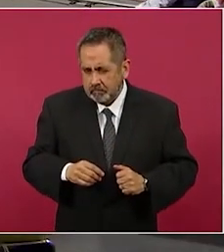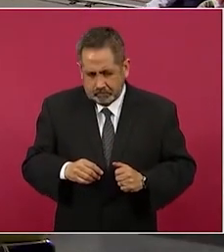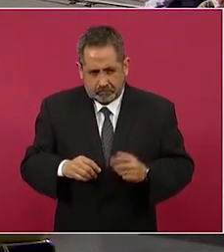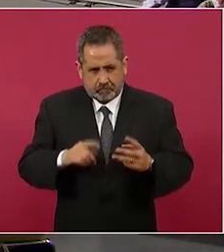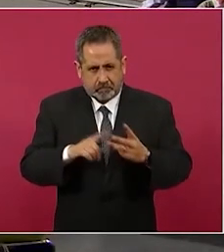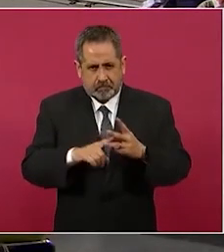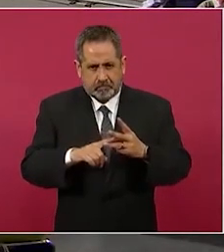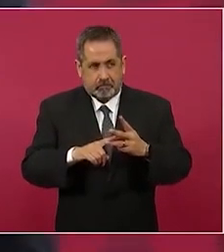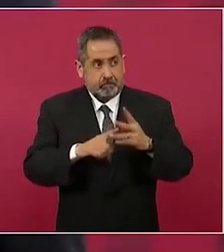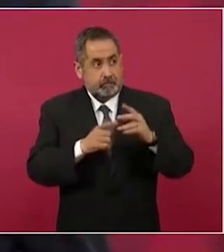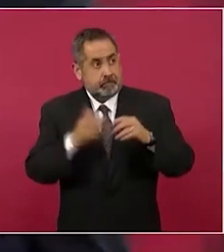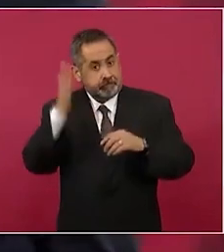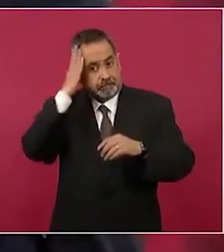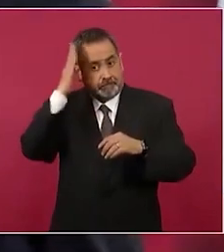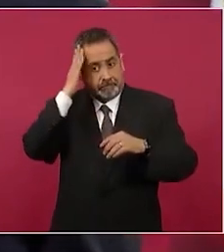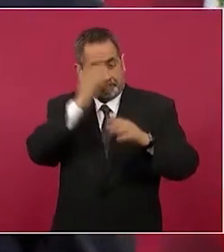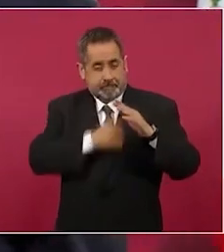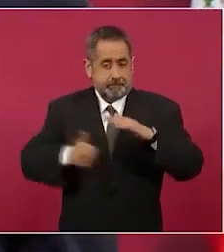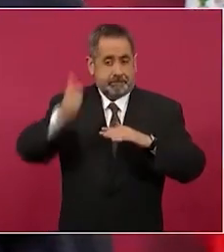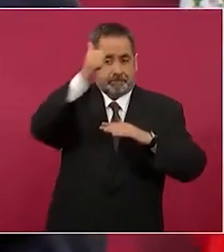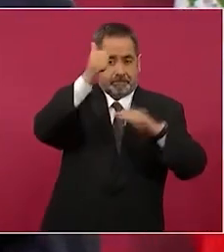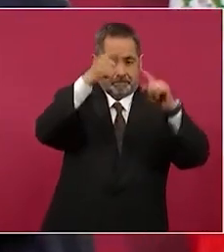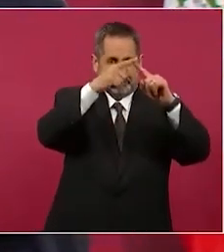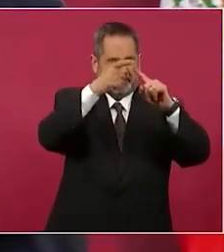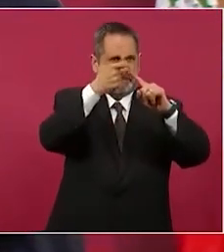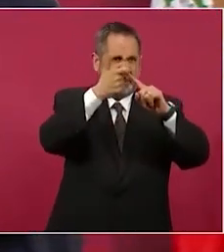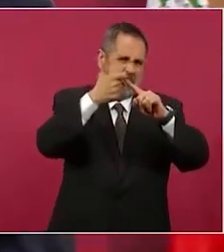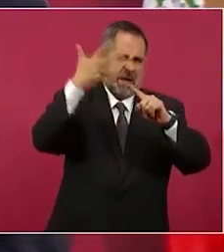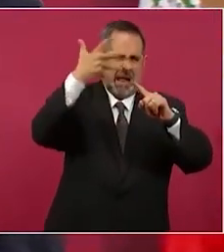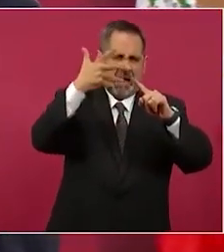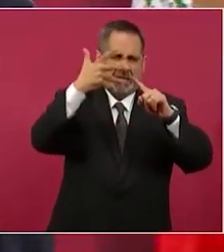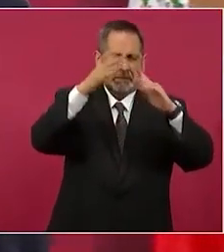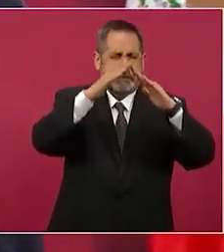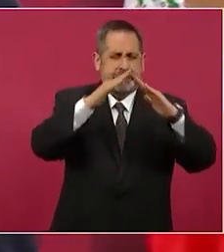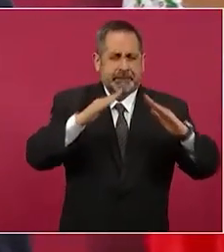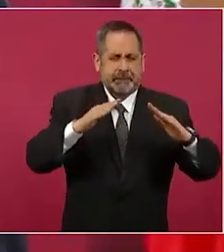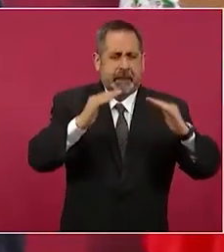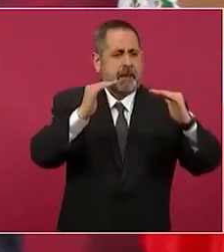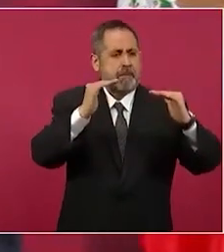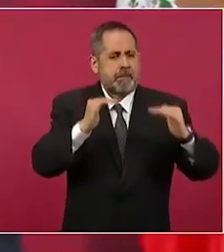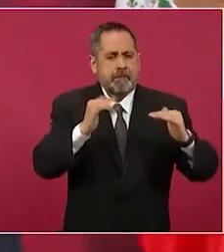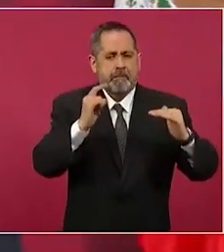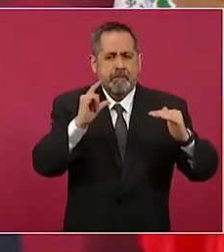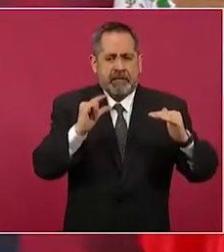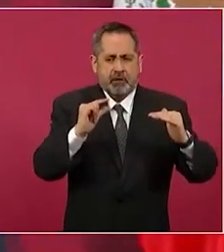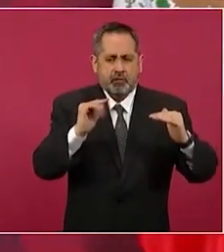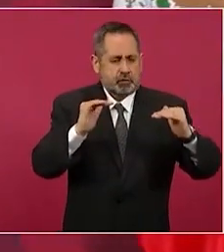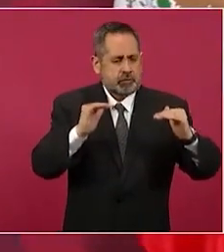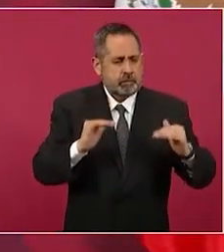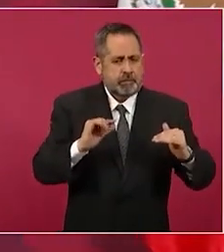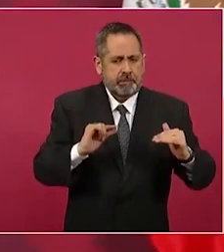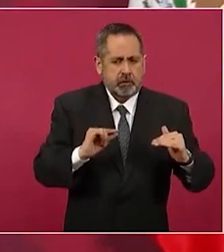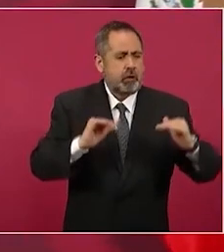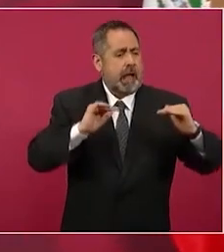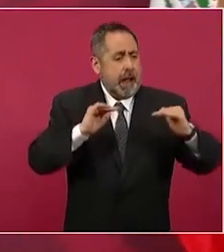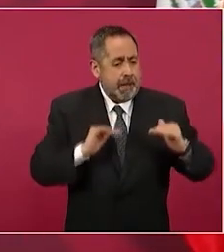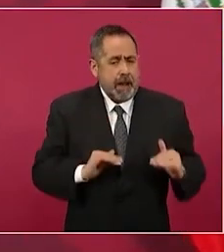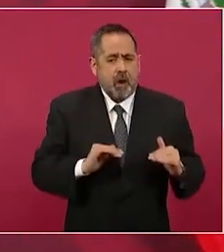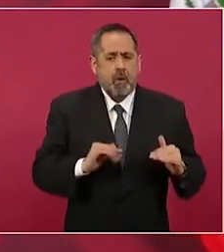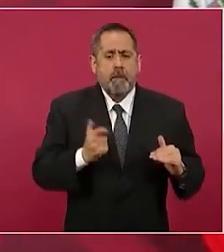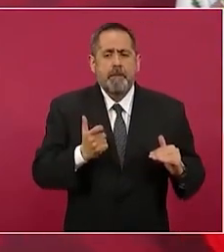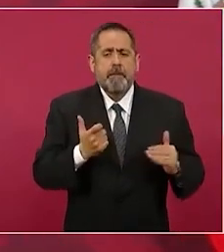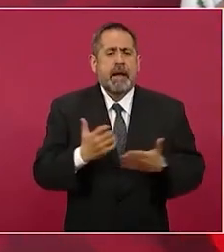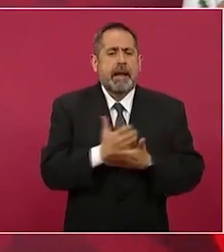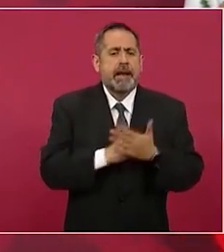La pirámide de sueldos. ¿Cuánto ganan los de arriba? ¿Cuánto ganan los de abajo?